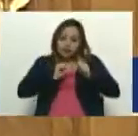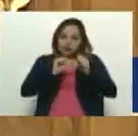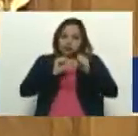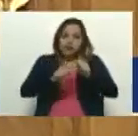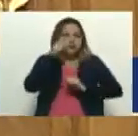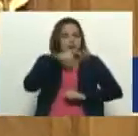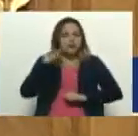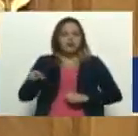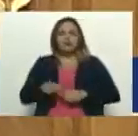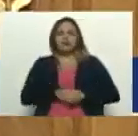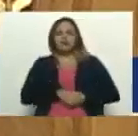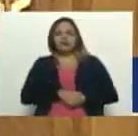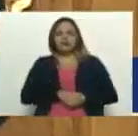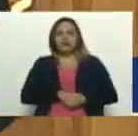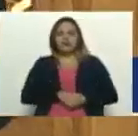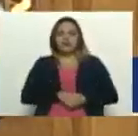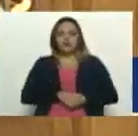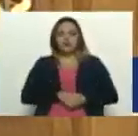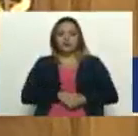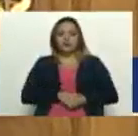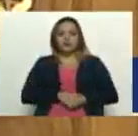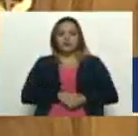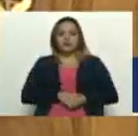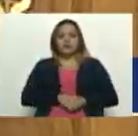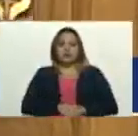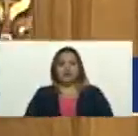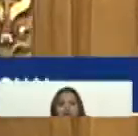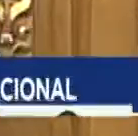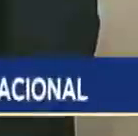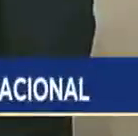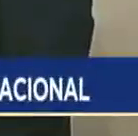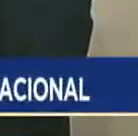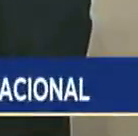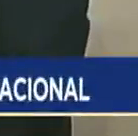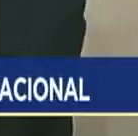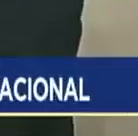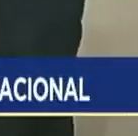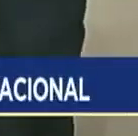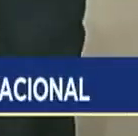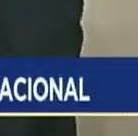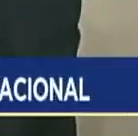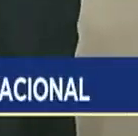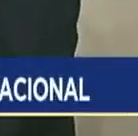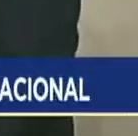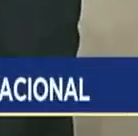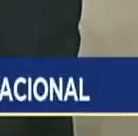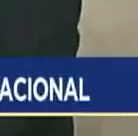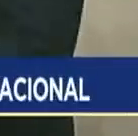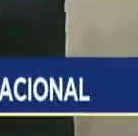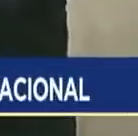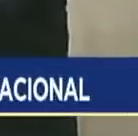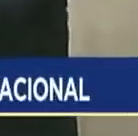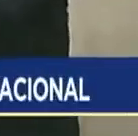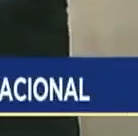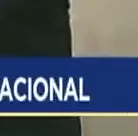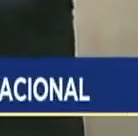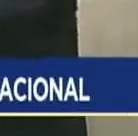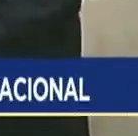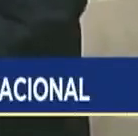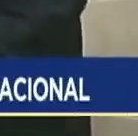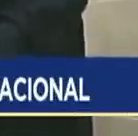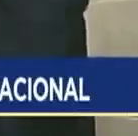pueblo. El lagrimiar de las cumaraguas está cubriendo toda mi tierra. Vive